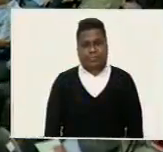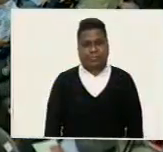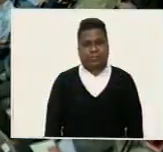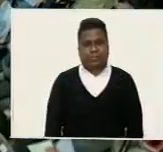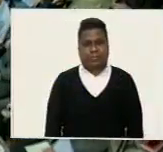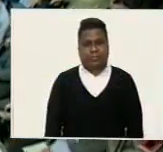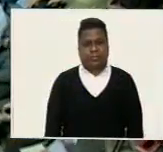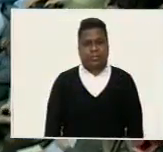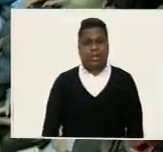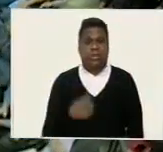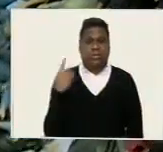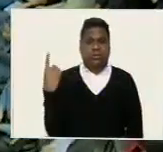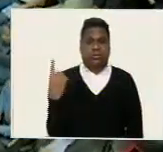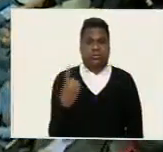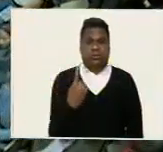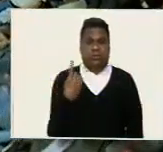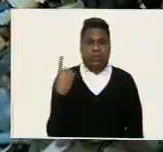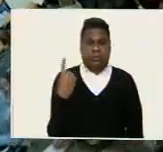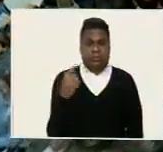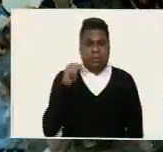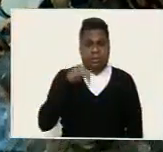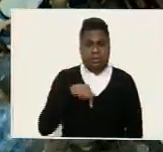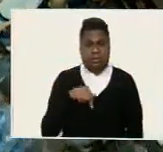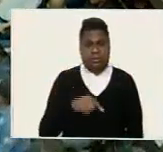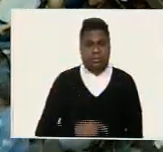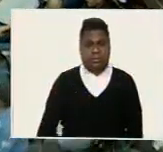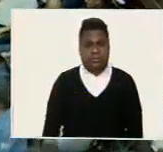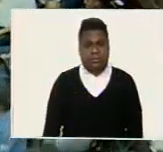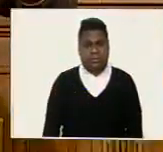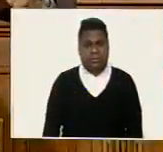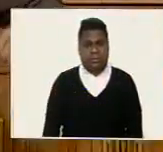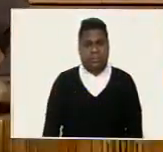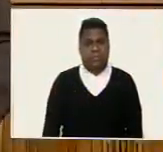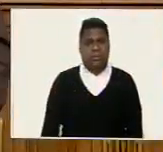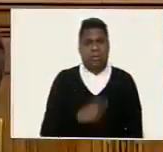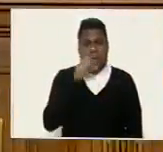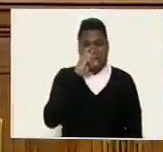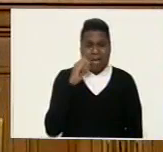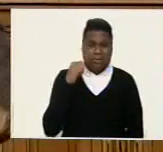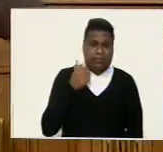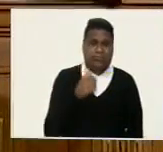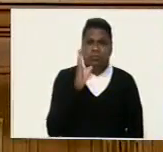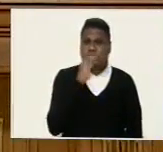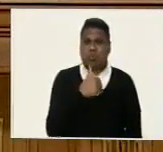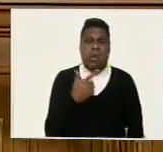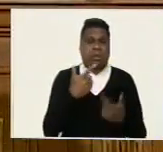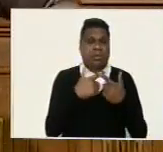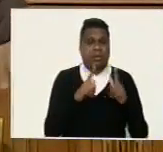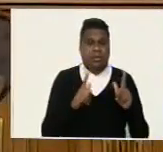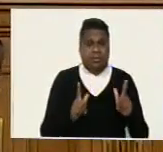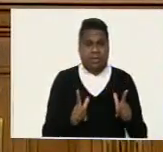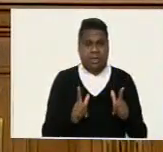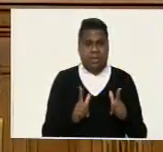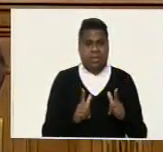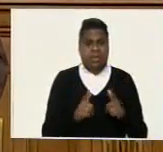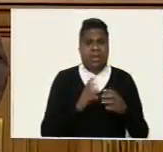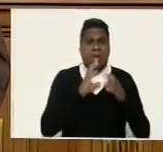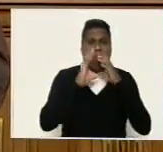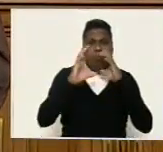Y solamente, pero el país que todos los años es condenado porque no hay libertad de expresión por la Sociedad Interamericana de